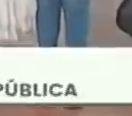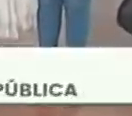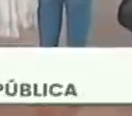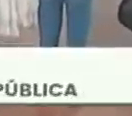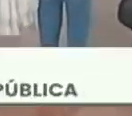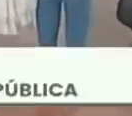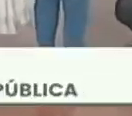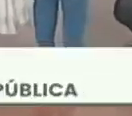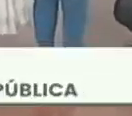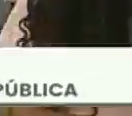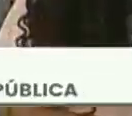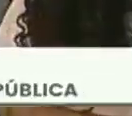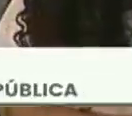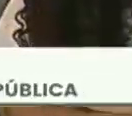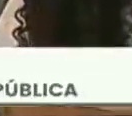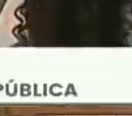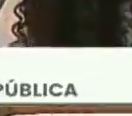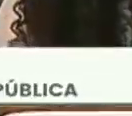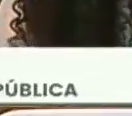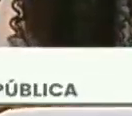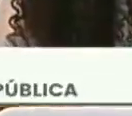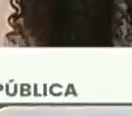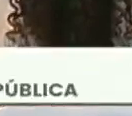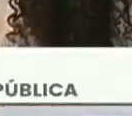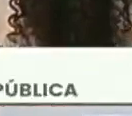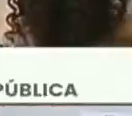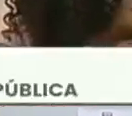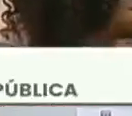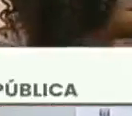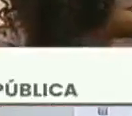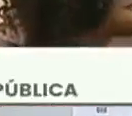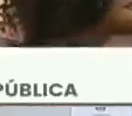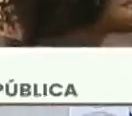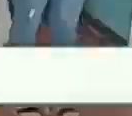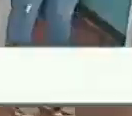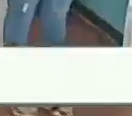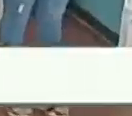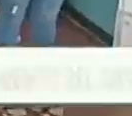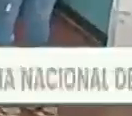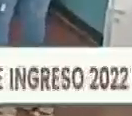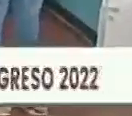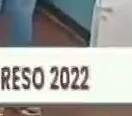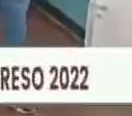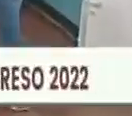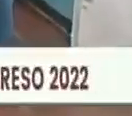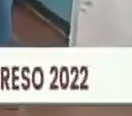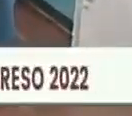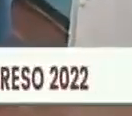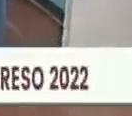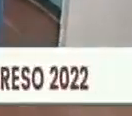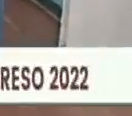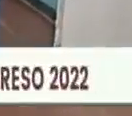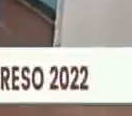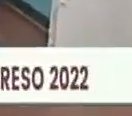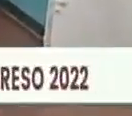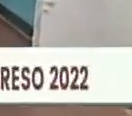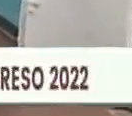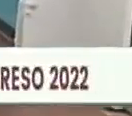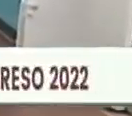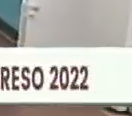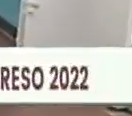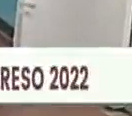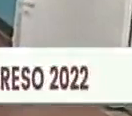Sistema Nacional de Ingreso. Comenzamos con la orientación vocacional. Allí